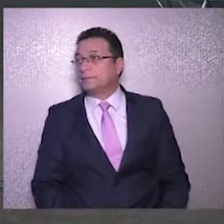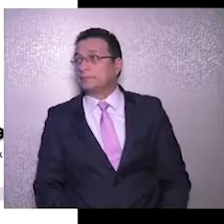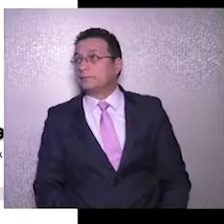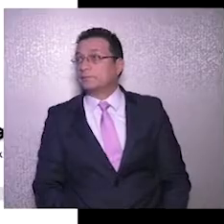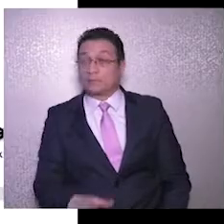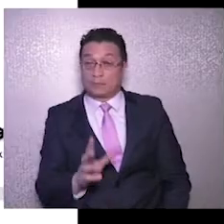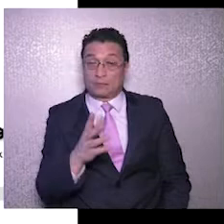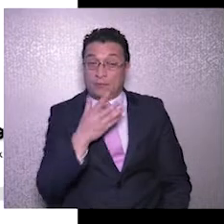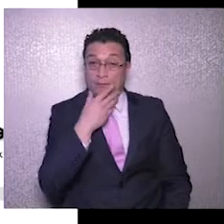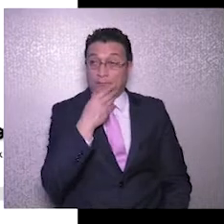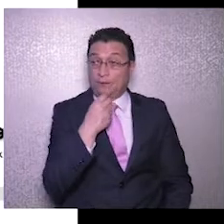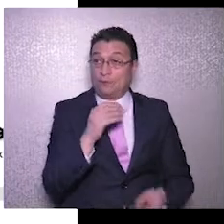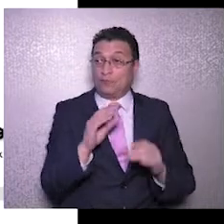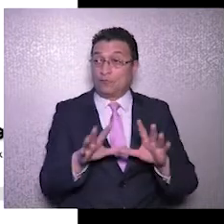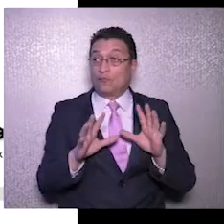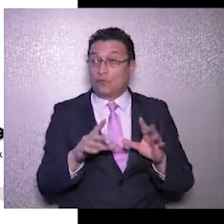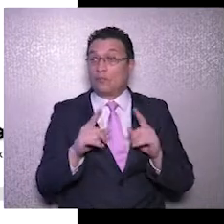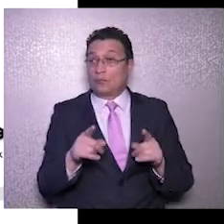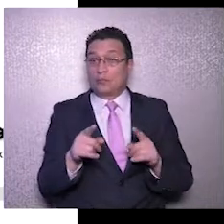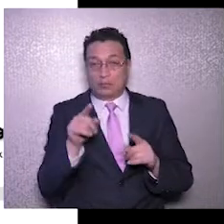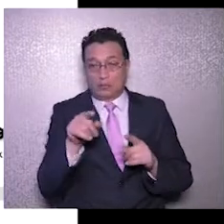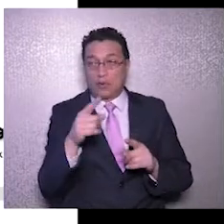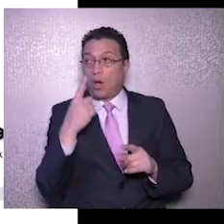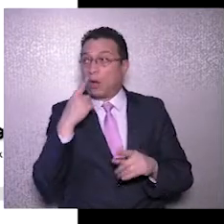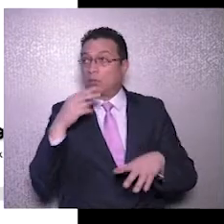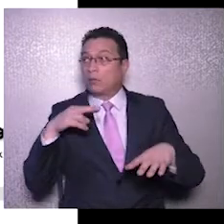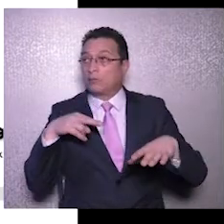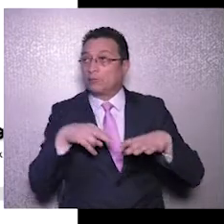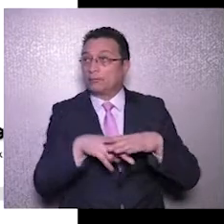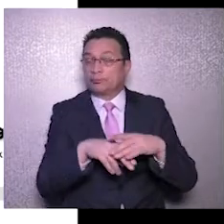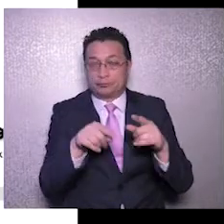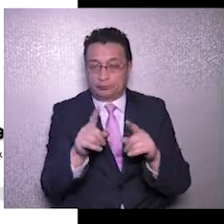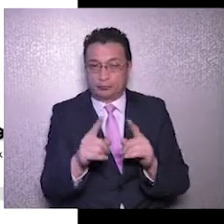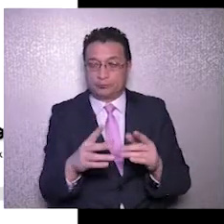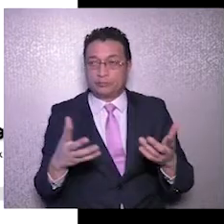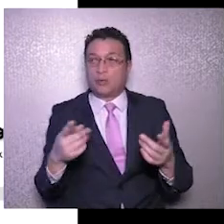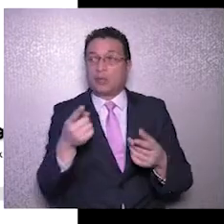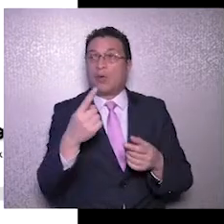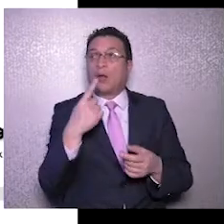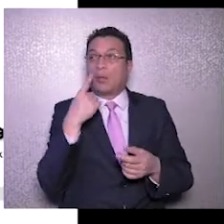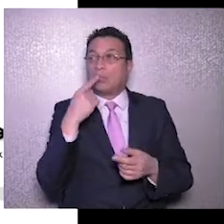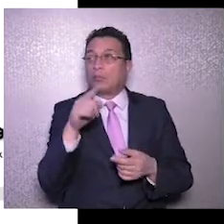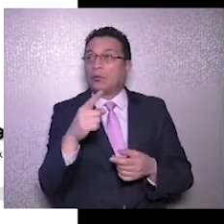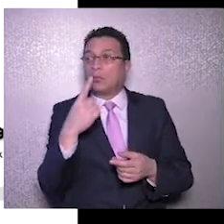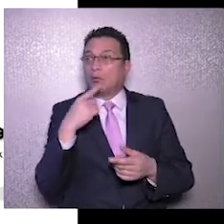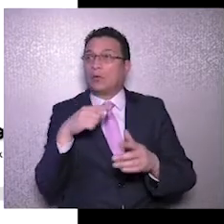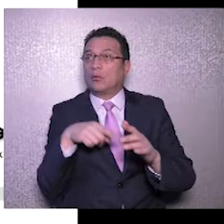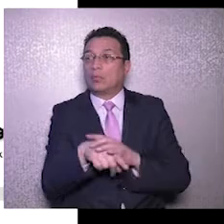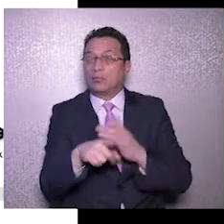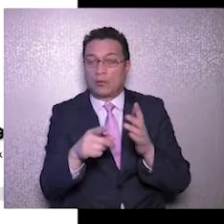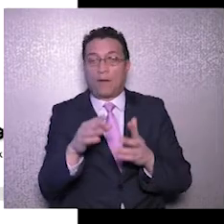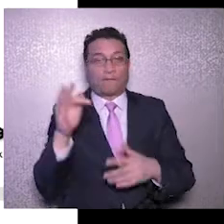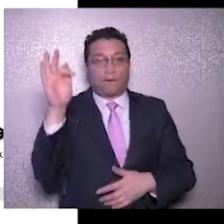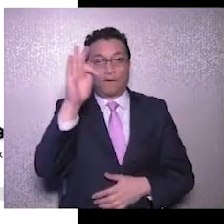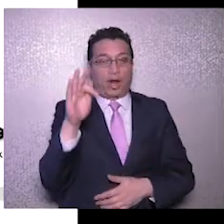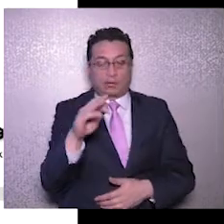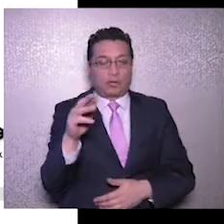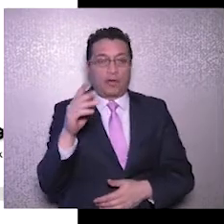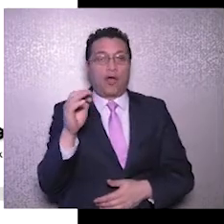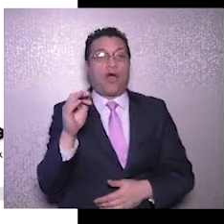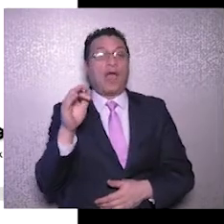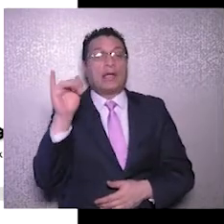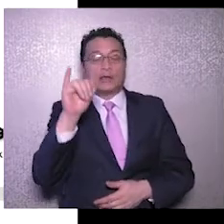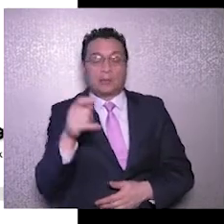Maravilloso. De nuevo, el cristiano no está metido ahí. O sea, si uno trata de pedir reembolso por eso, ni FONASA ni SAPE te va a pagar el